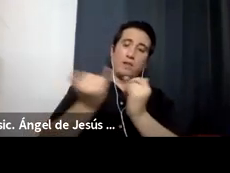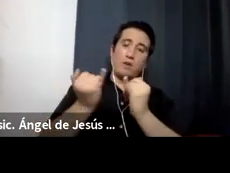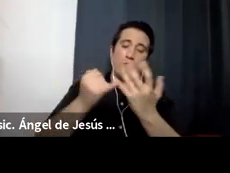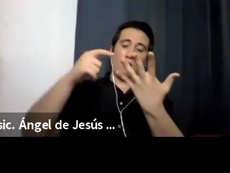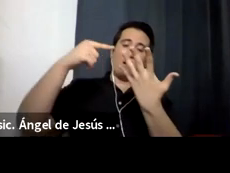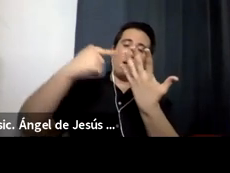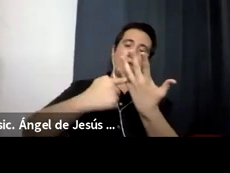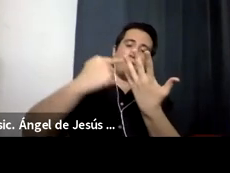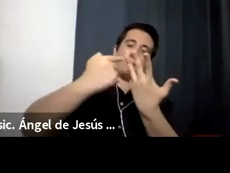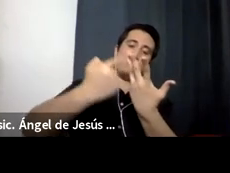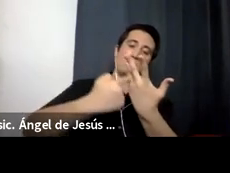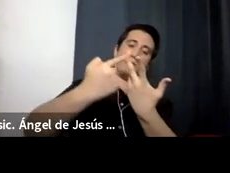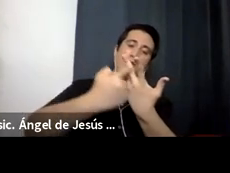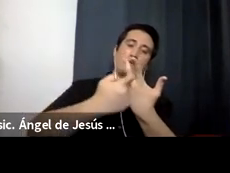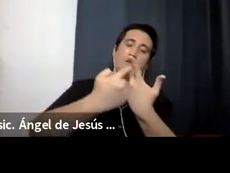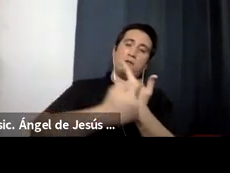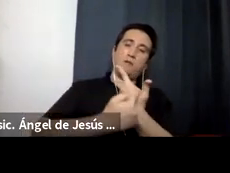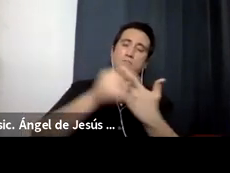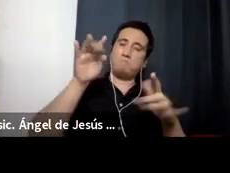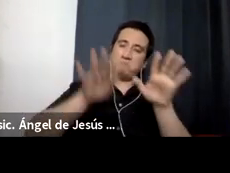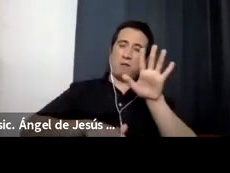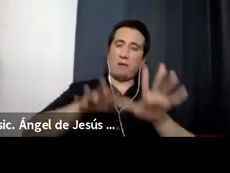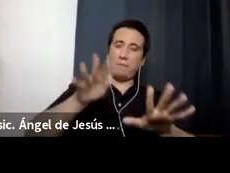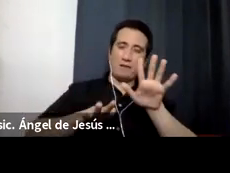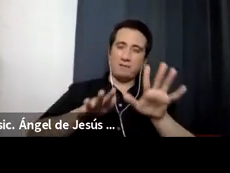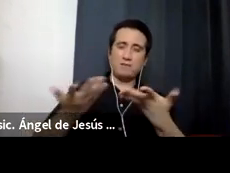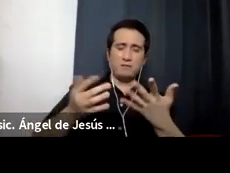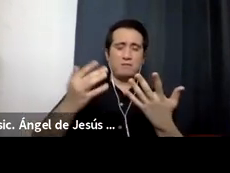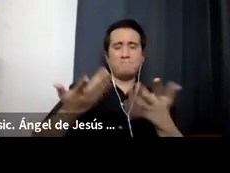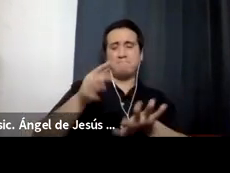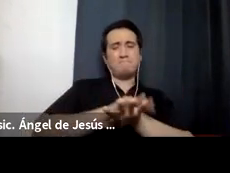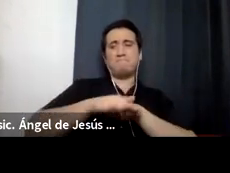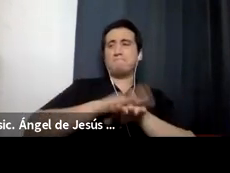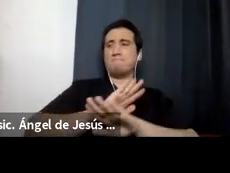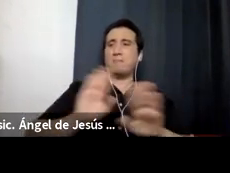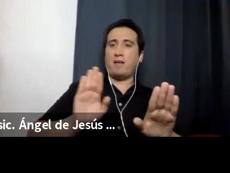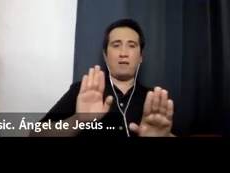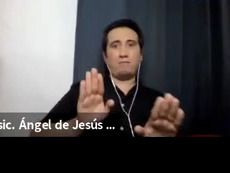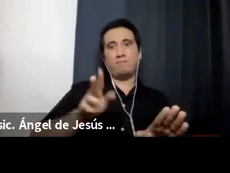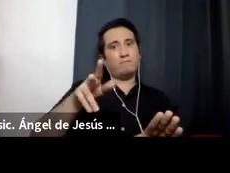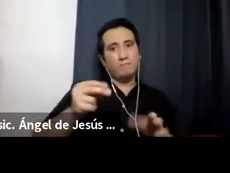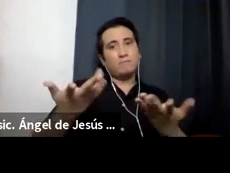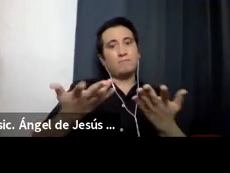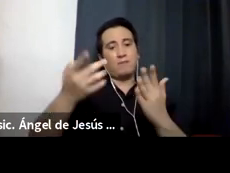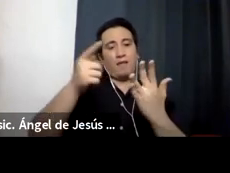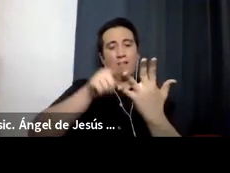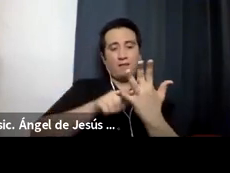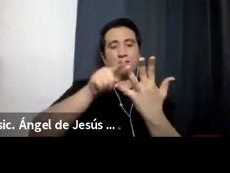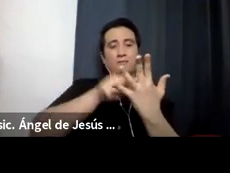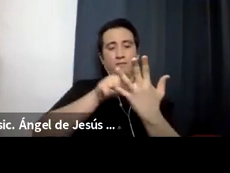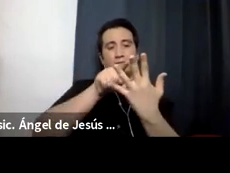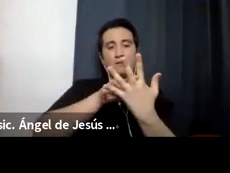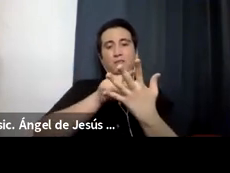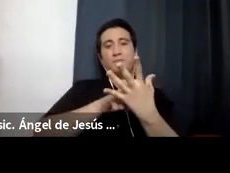veces nos secamos los pies y ya está, ¿no? Ya nos secamos los pies, pero el espacio que queda entre los dedos